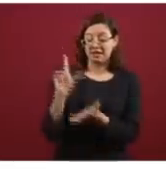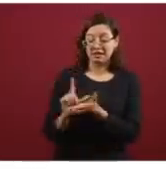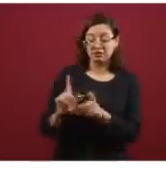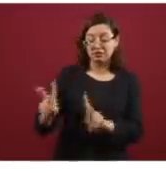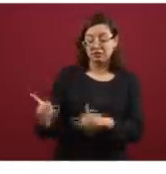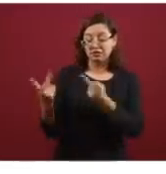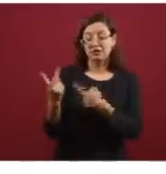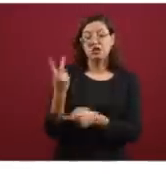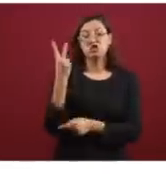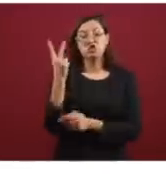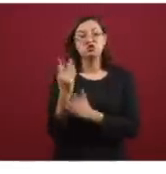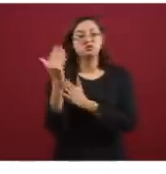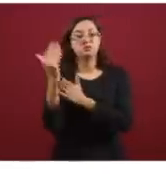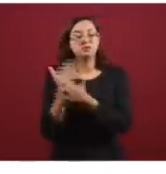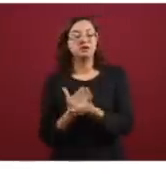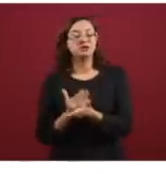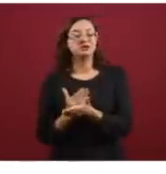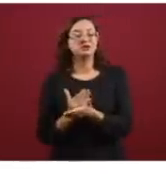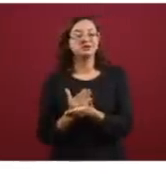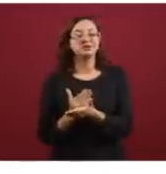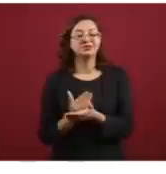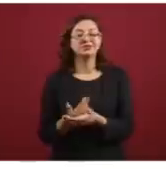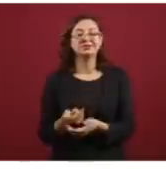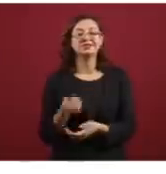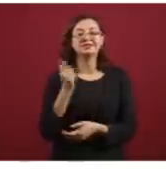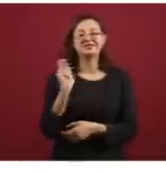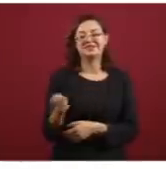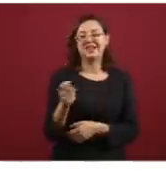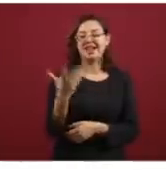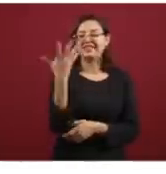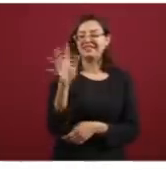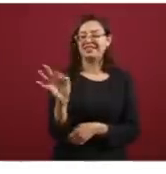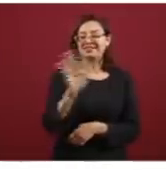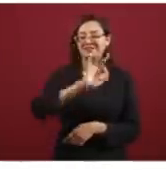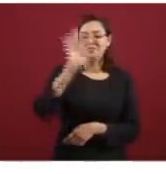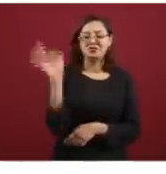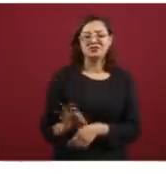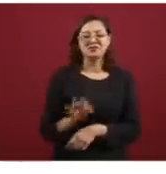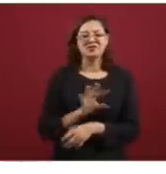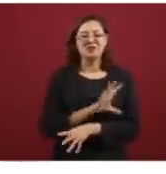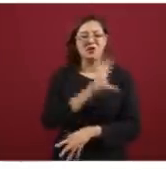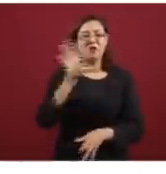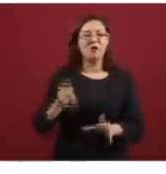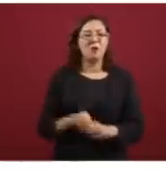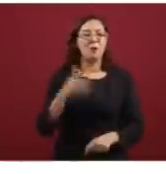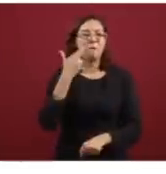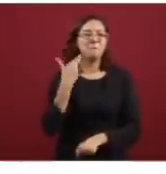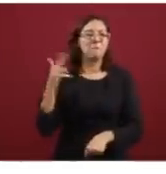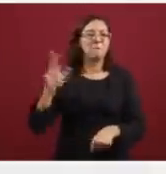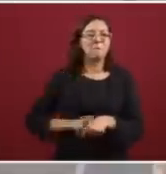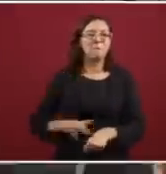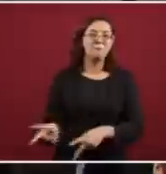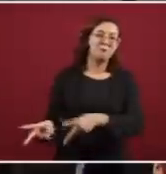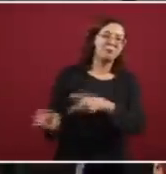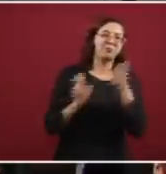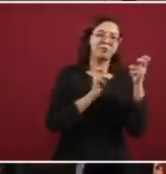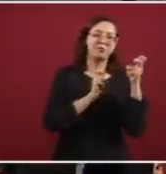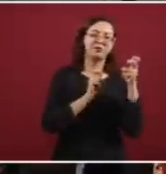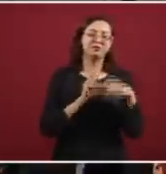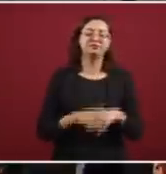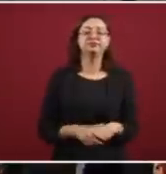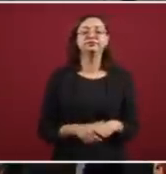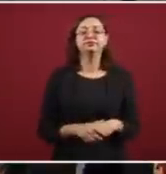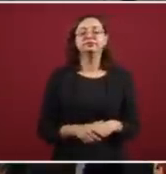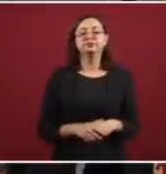por cada 20 litros. Se estaba robando el 10% del combustible. Y en